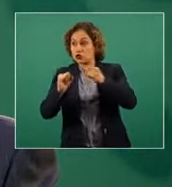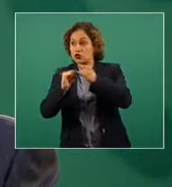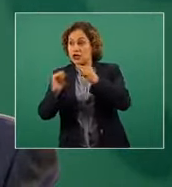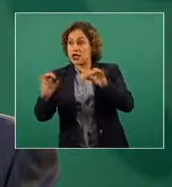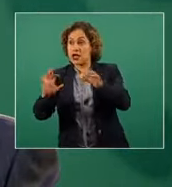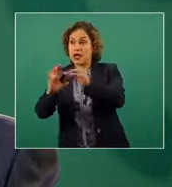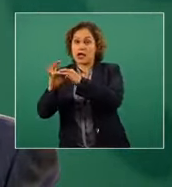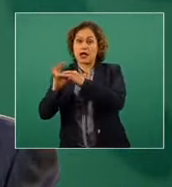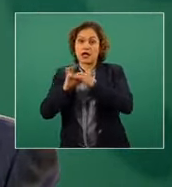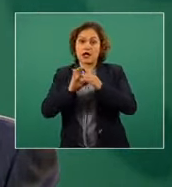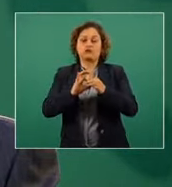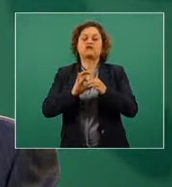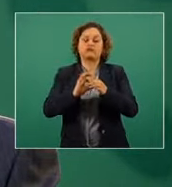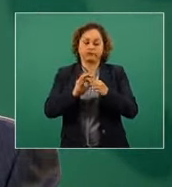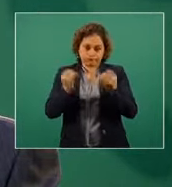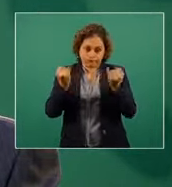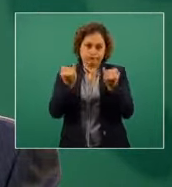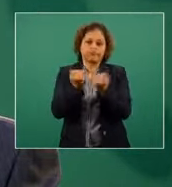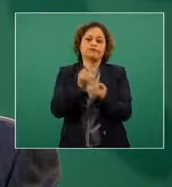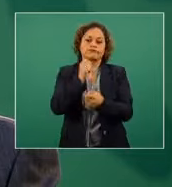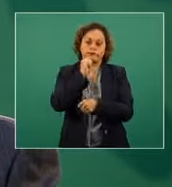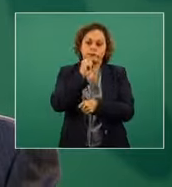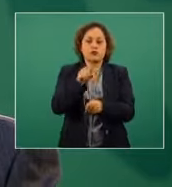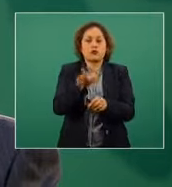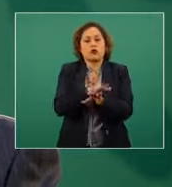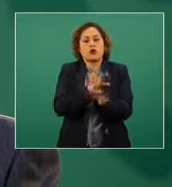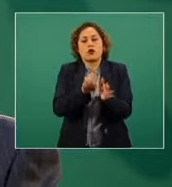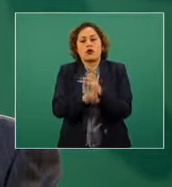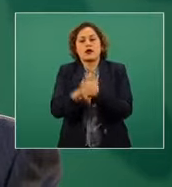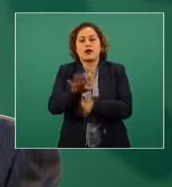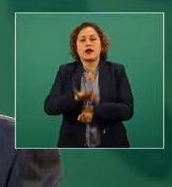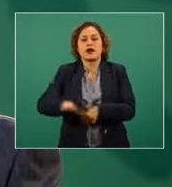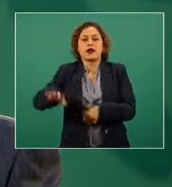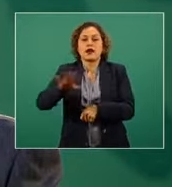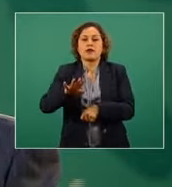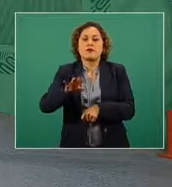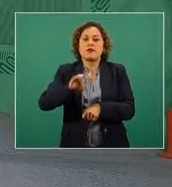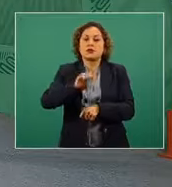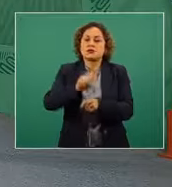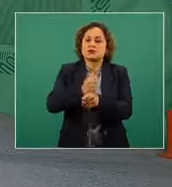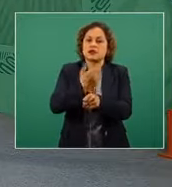unidades normativas de la Subsecretaría de Prevención y Promoción de la Salud.